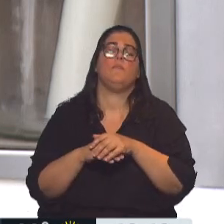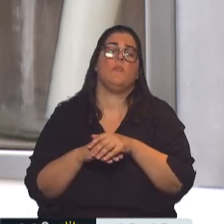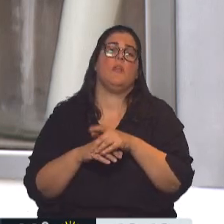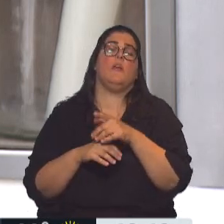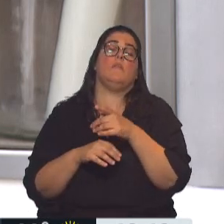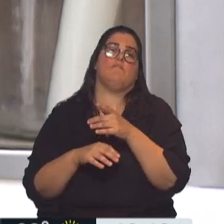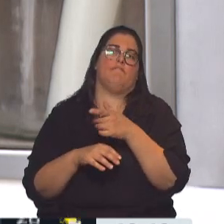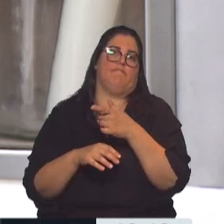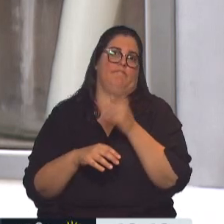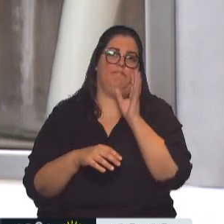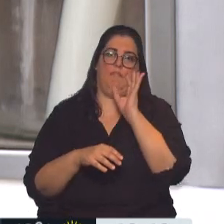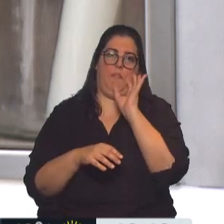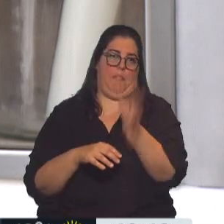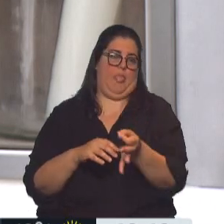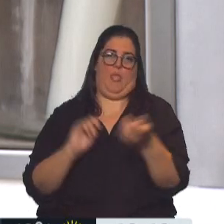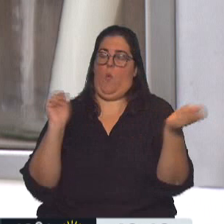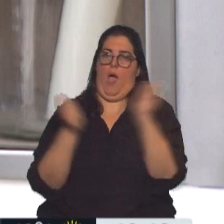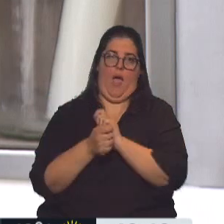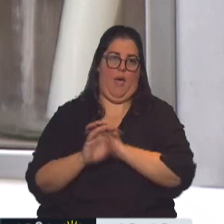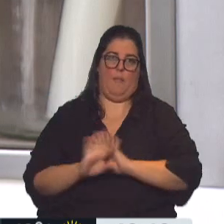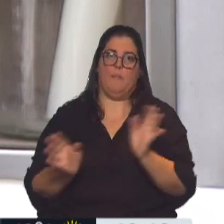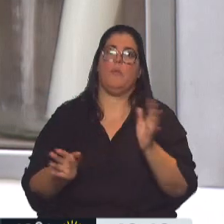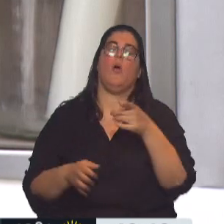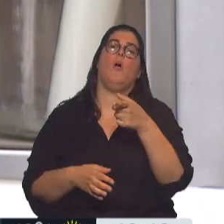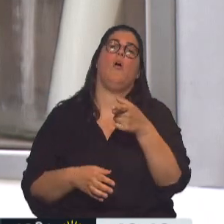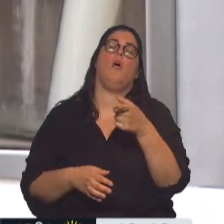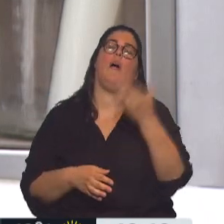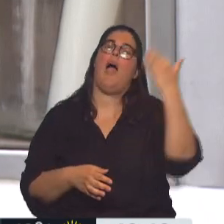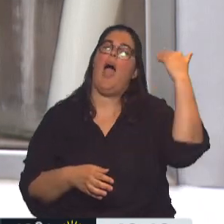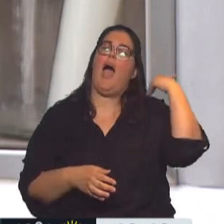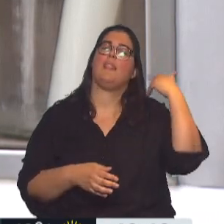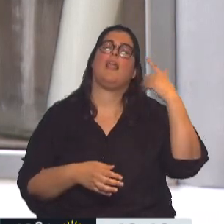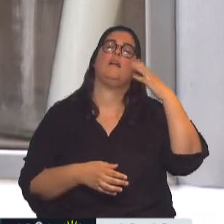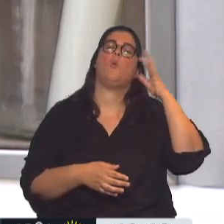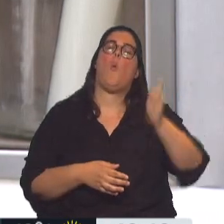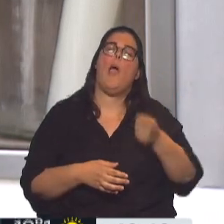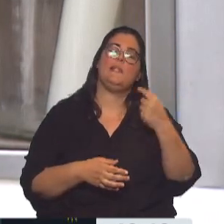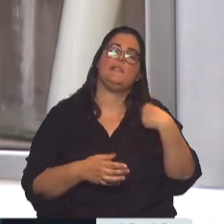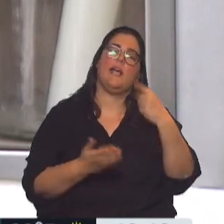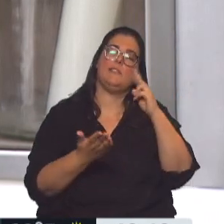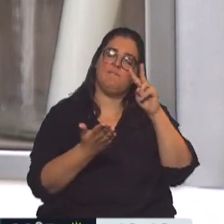notable en lo que eran las consideraciones que habían tenido en su momento para poder darle esa libertad ambulatoria.